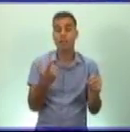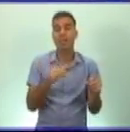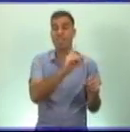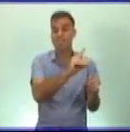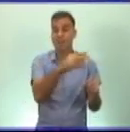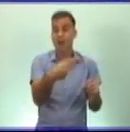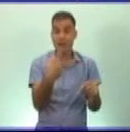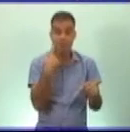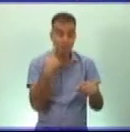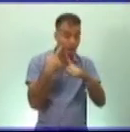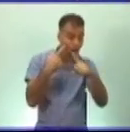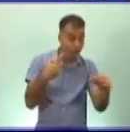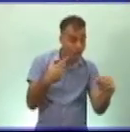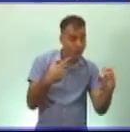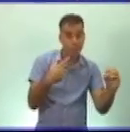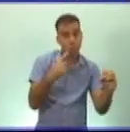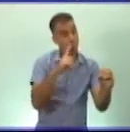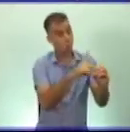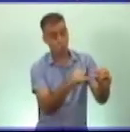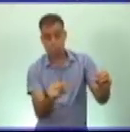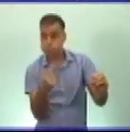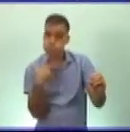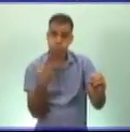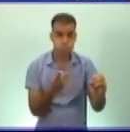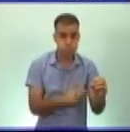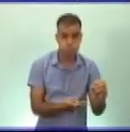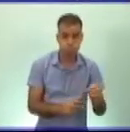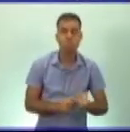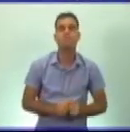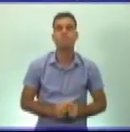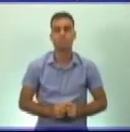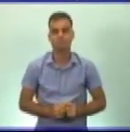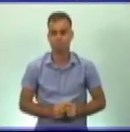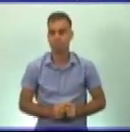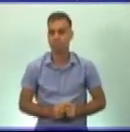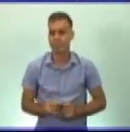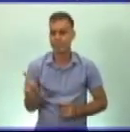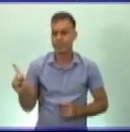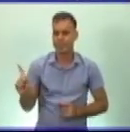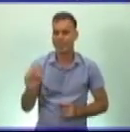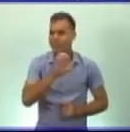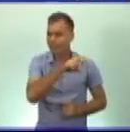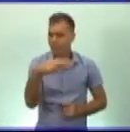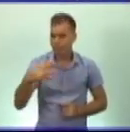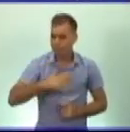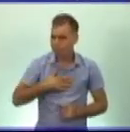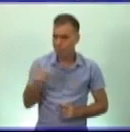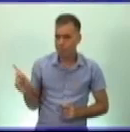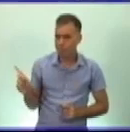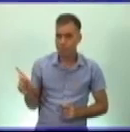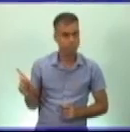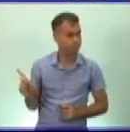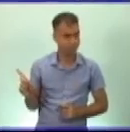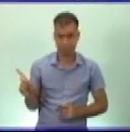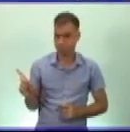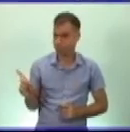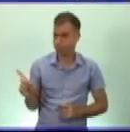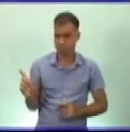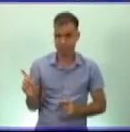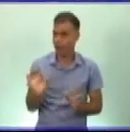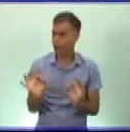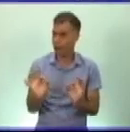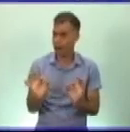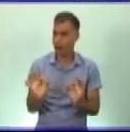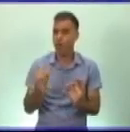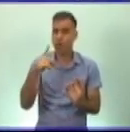la variación de energía de esa reacción. Pero fíjense, aún no es una ecuación química porque si ustedes analizan la cantidad